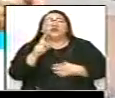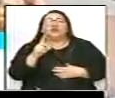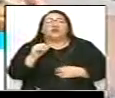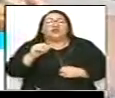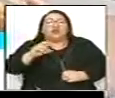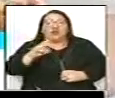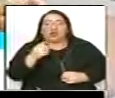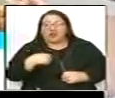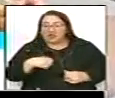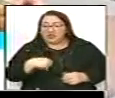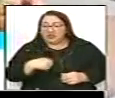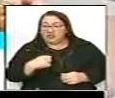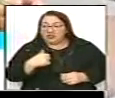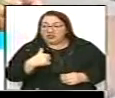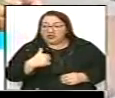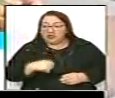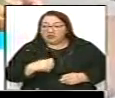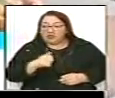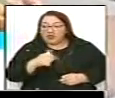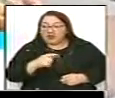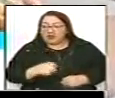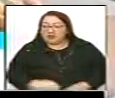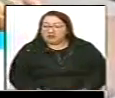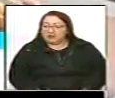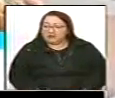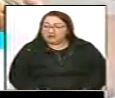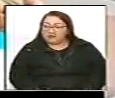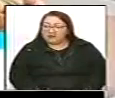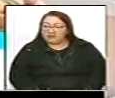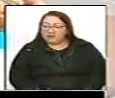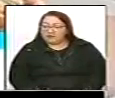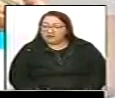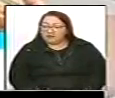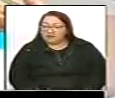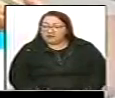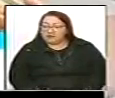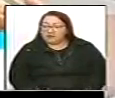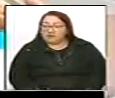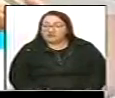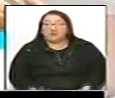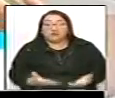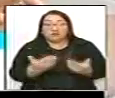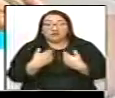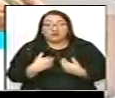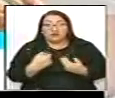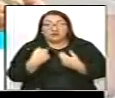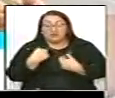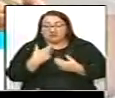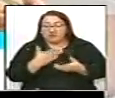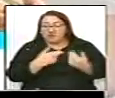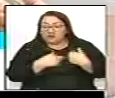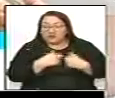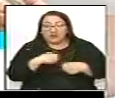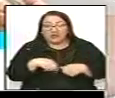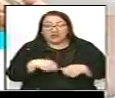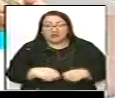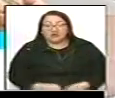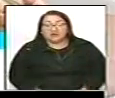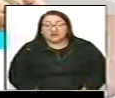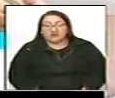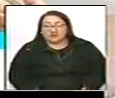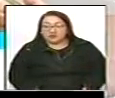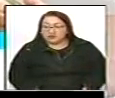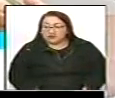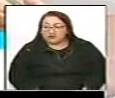Alegría, alcalde de la municipalidad de Cristaldeate. En esta oportunidad me ha dado el encargo de representarlo en esta reunión